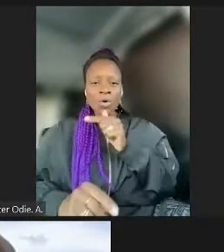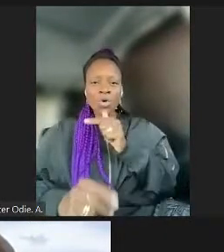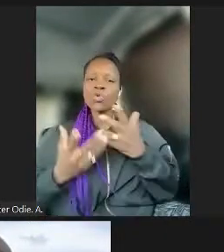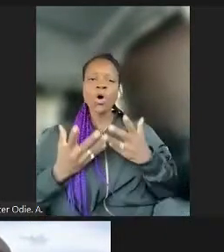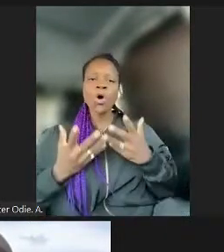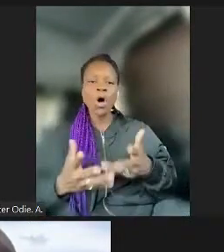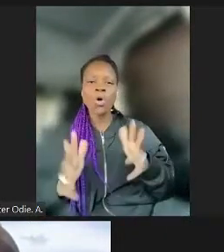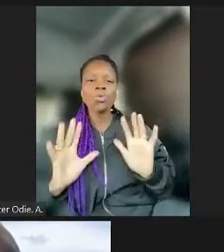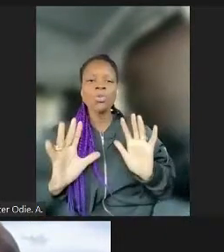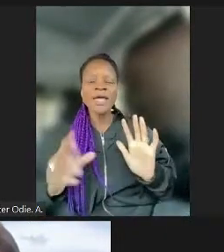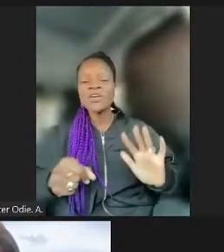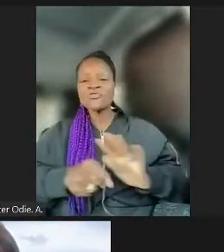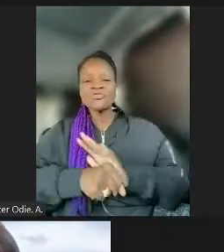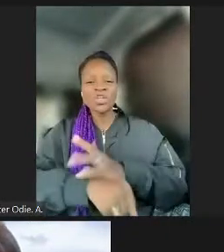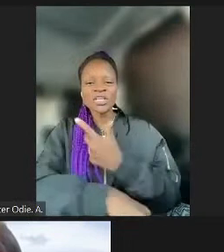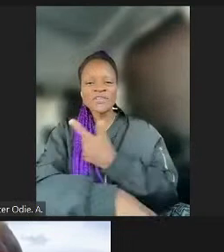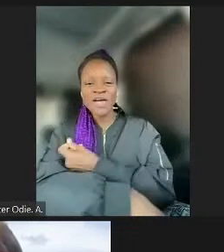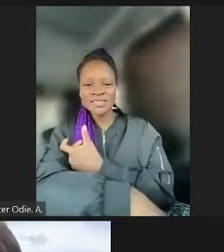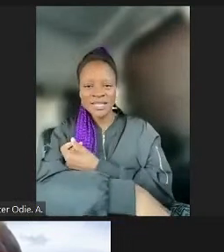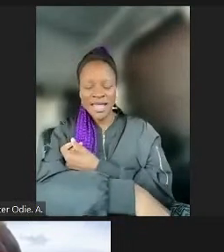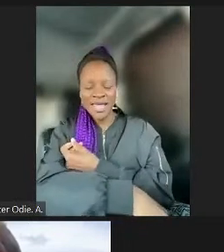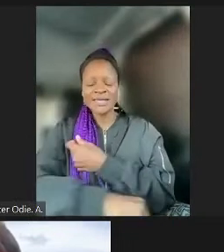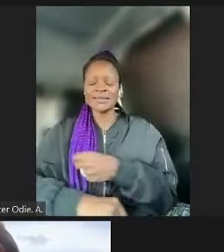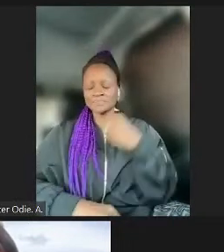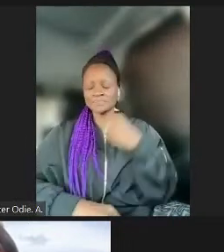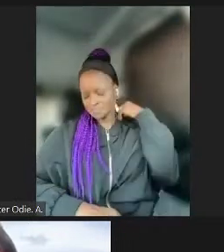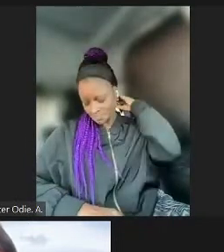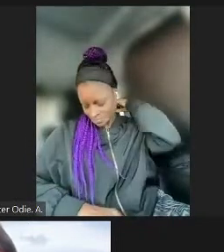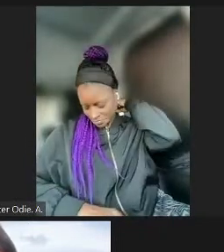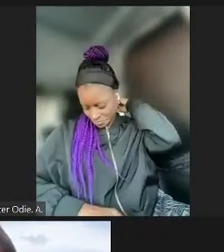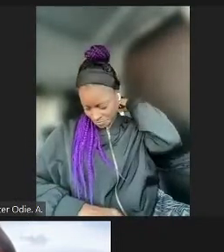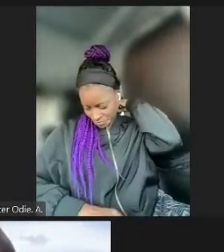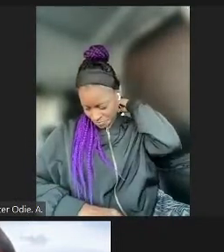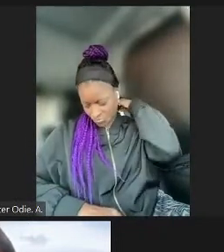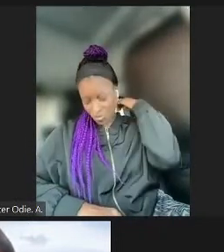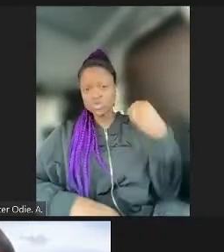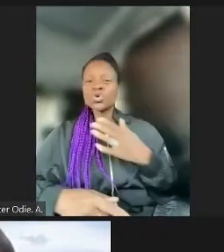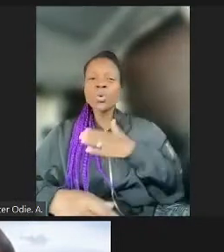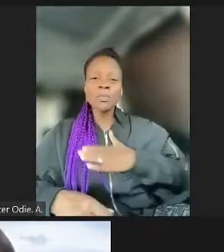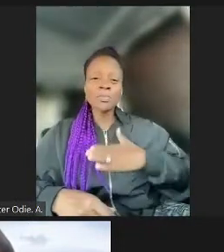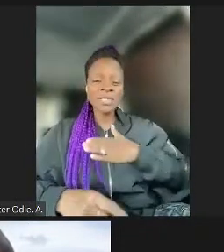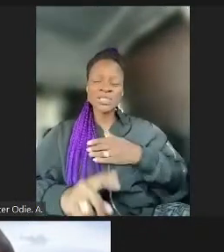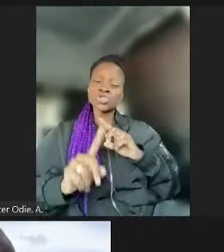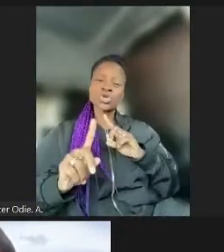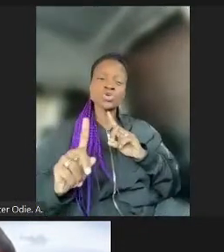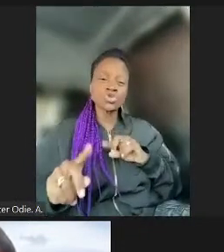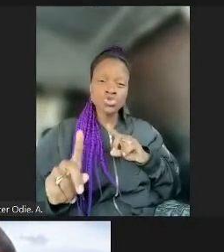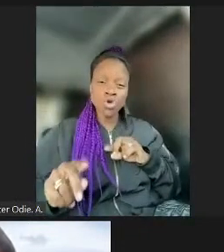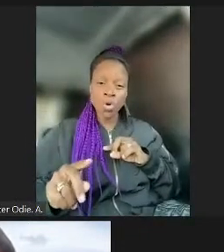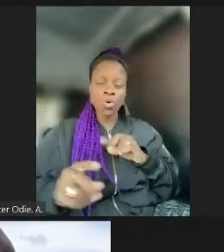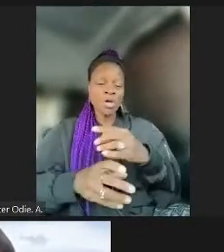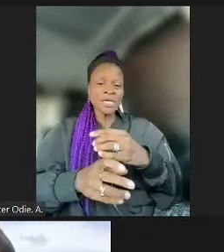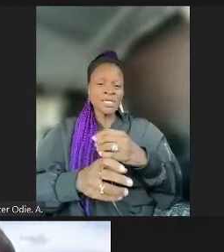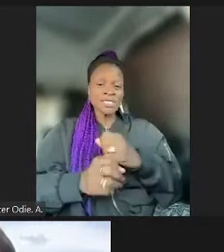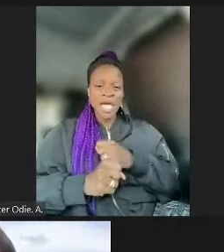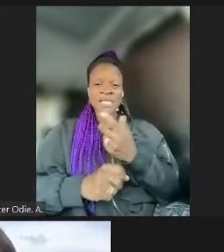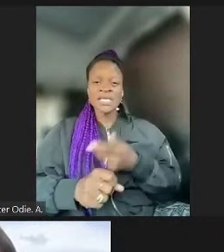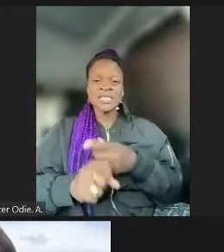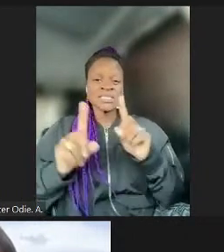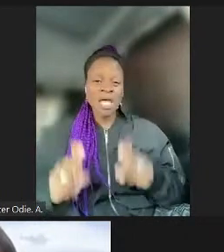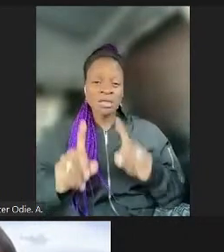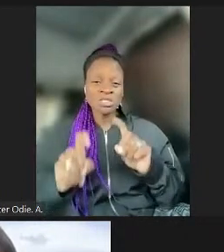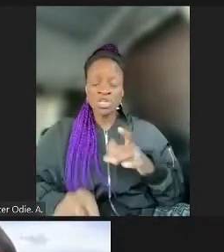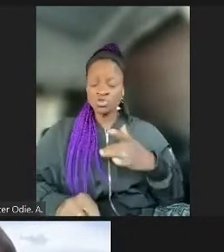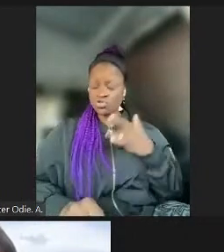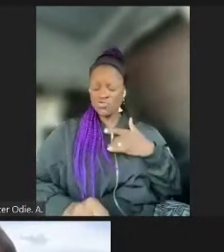Entonces, están a más riesgo para la infección. Entonces, finalmente sigan probando, haciendo sus pruebas. Tomen sus